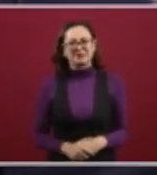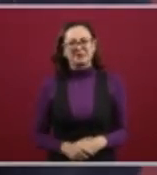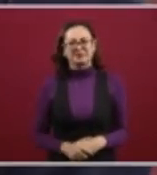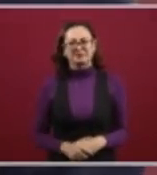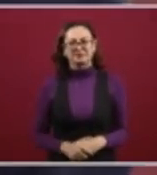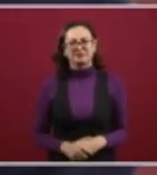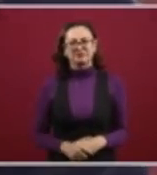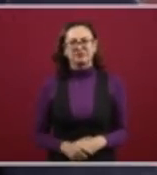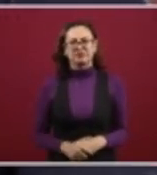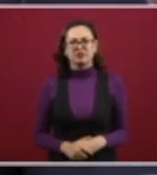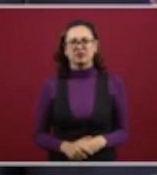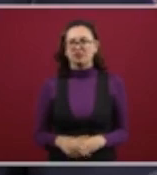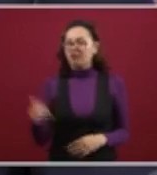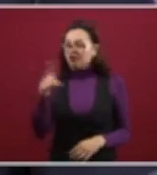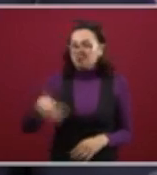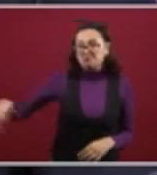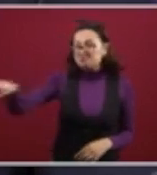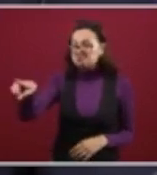estar a la fuerza,